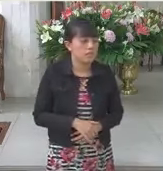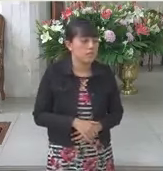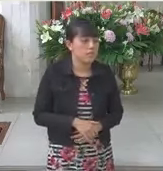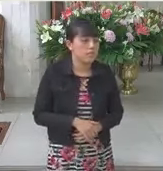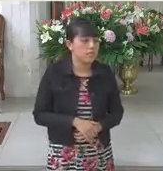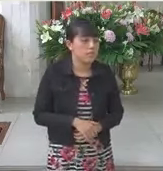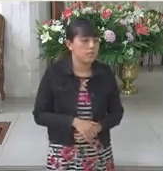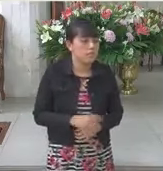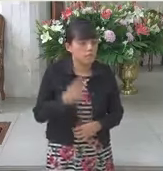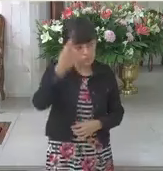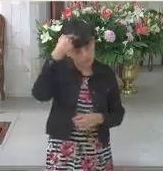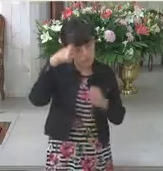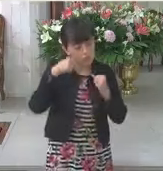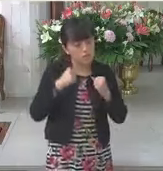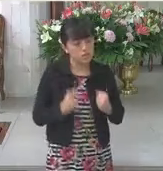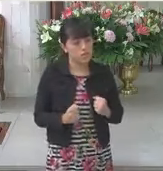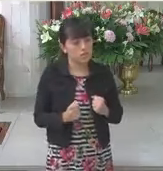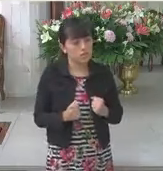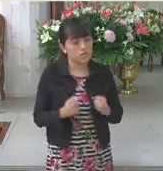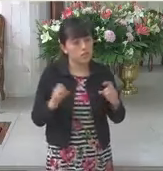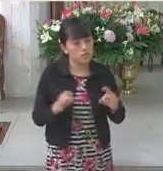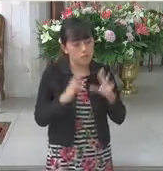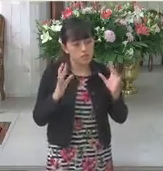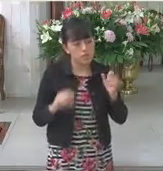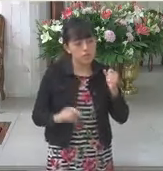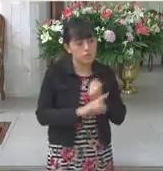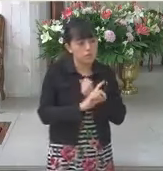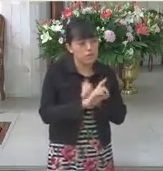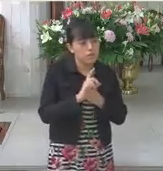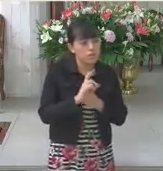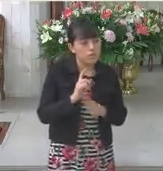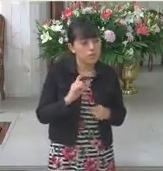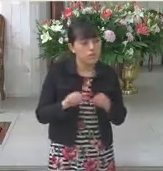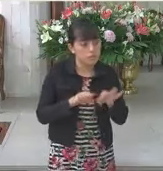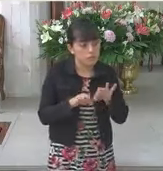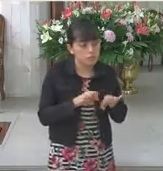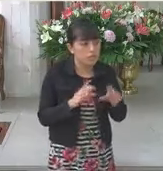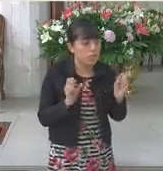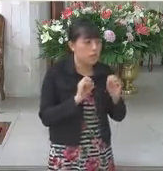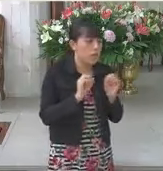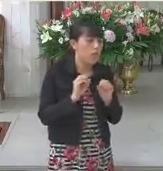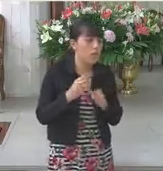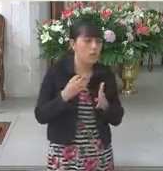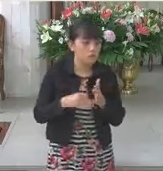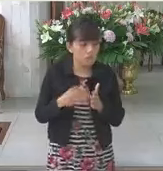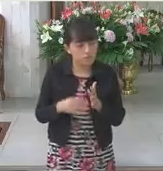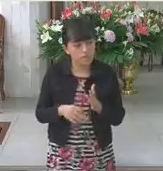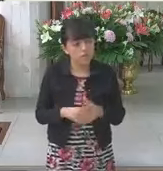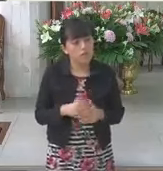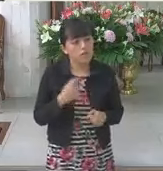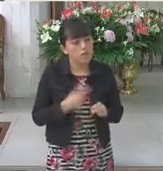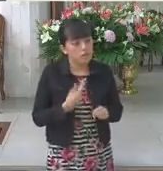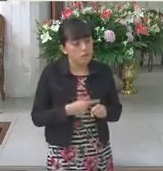sacrificios incomprensión y en muchos casos enemistad aún de la